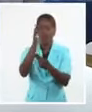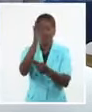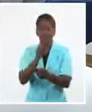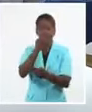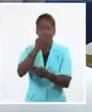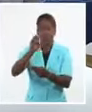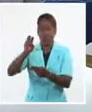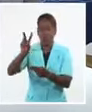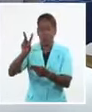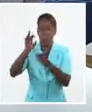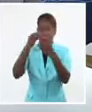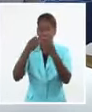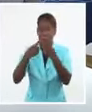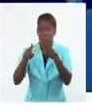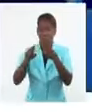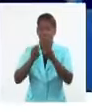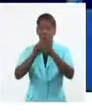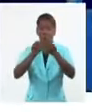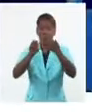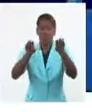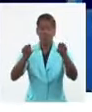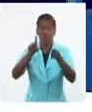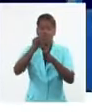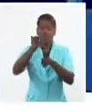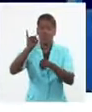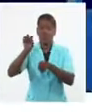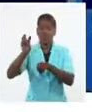163 películas. De ellos,